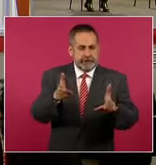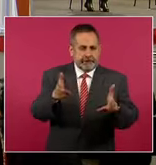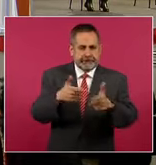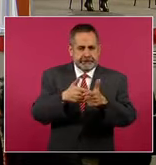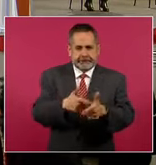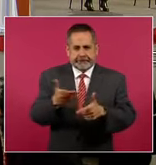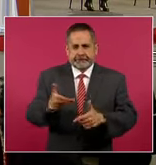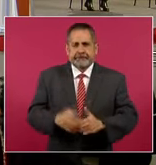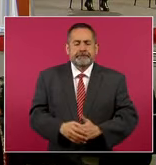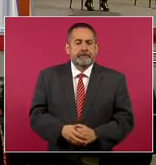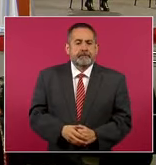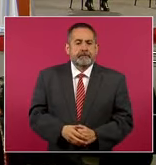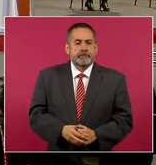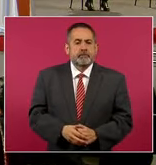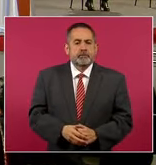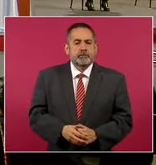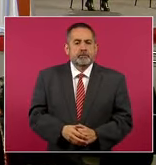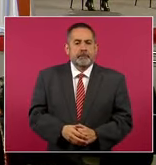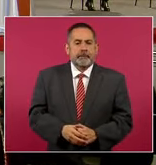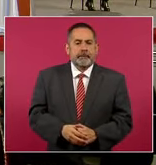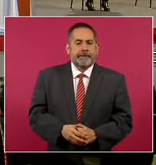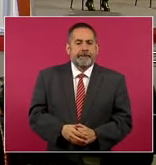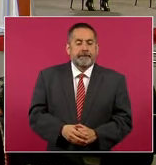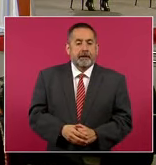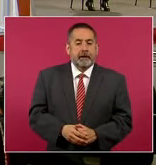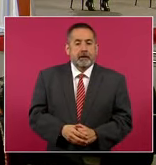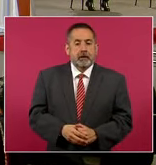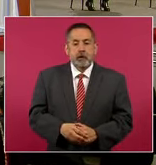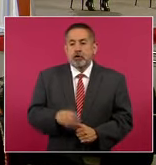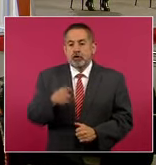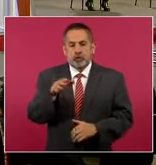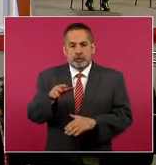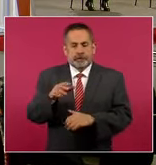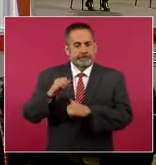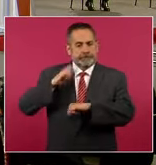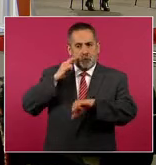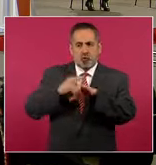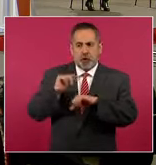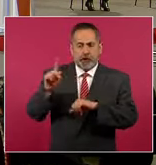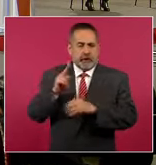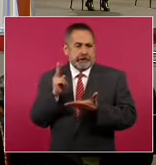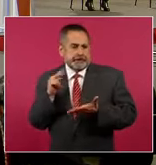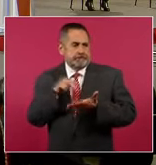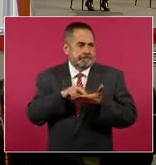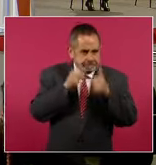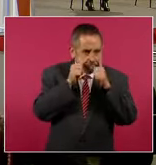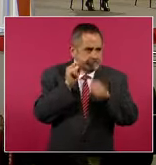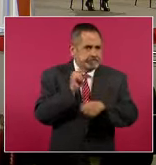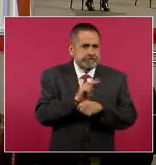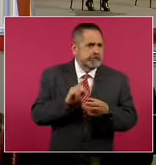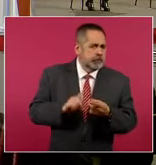favor. El que sigue. En cuanto a la presencia de la autoridad, ¿qué? ¿En dónde